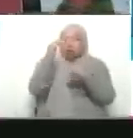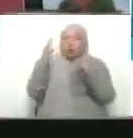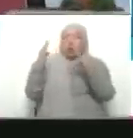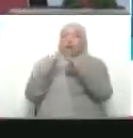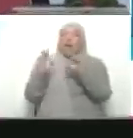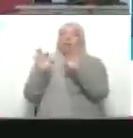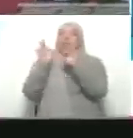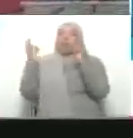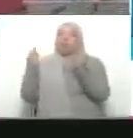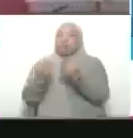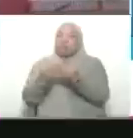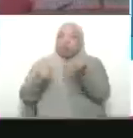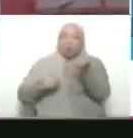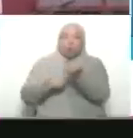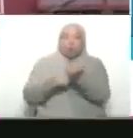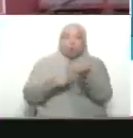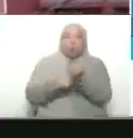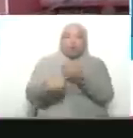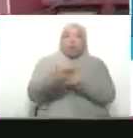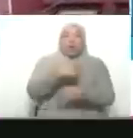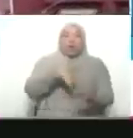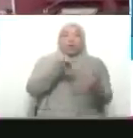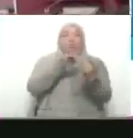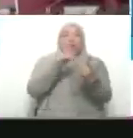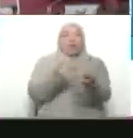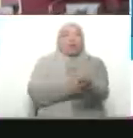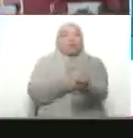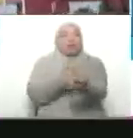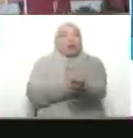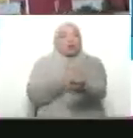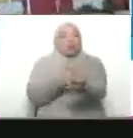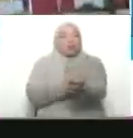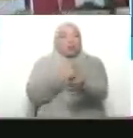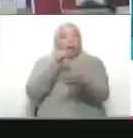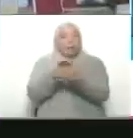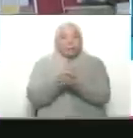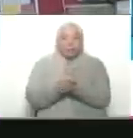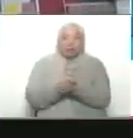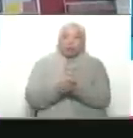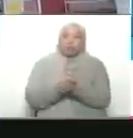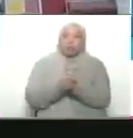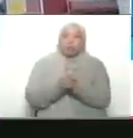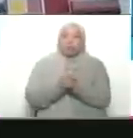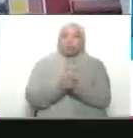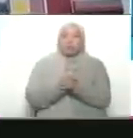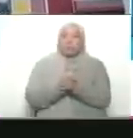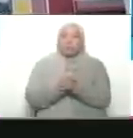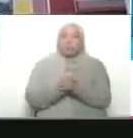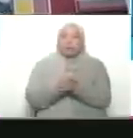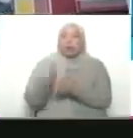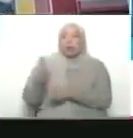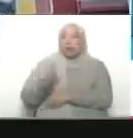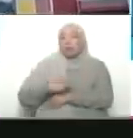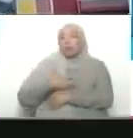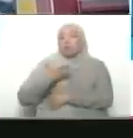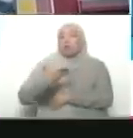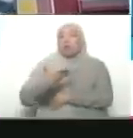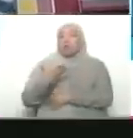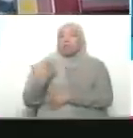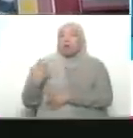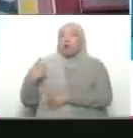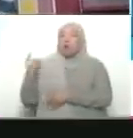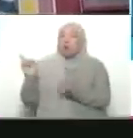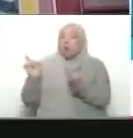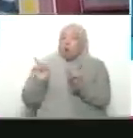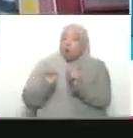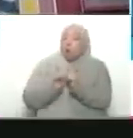familia con atención directa de hermanos de compañeros y nosotros podemos decir que en poco tiempo